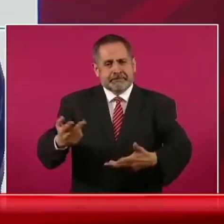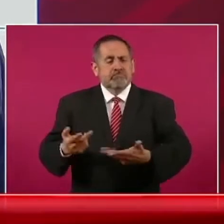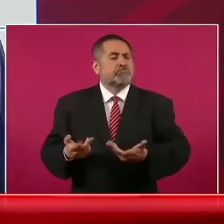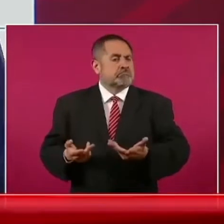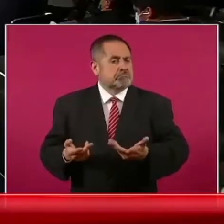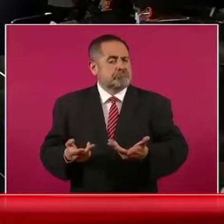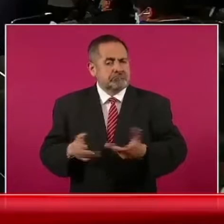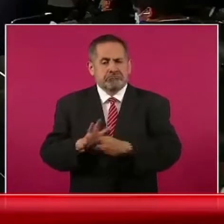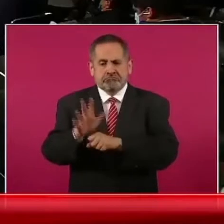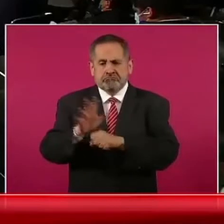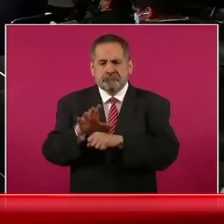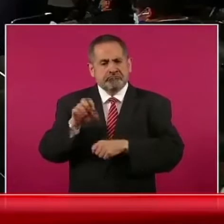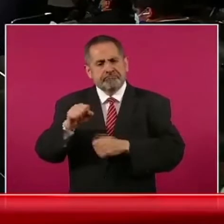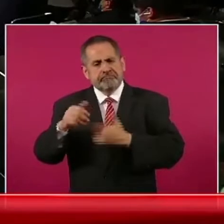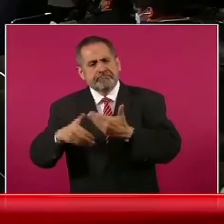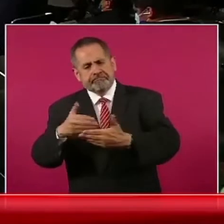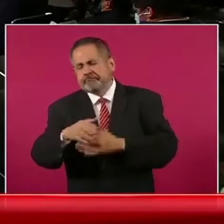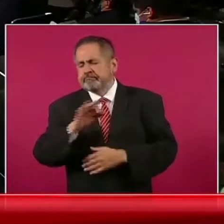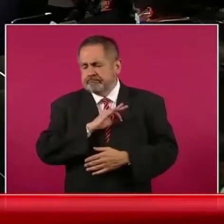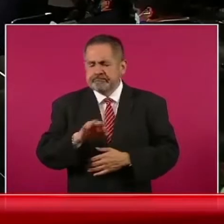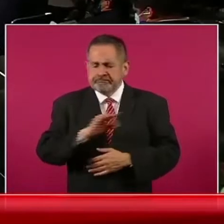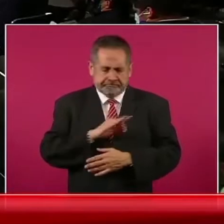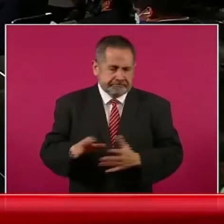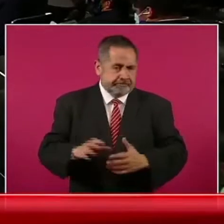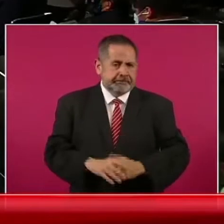lo vamos a seguir haciendo